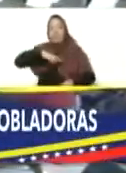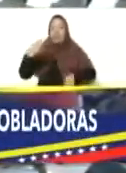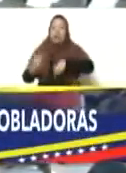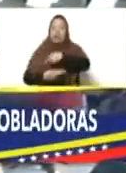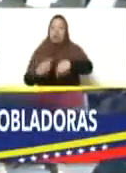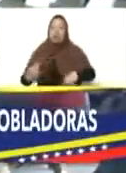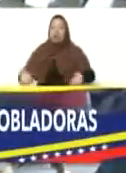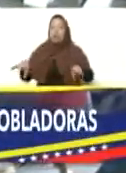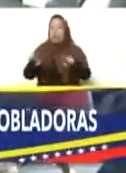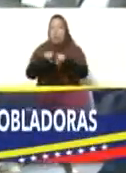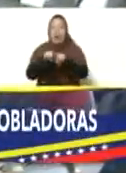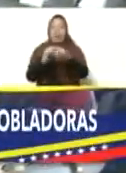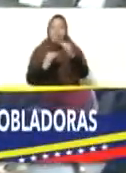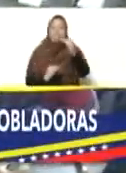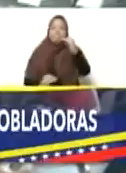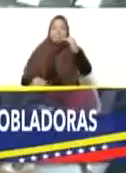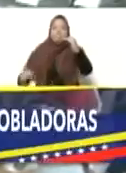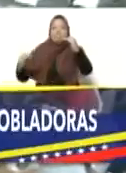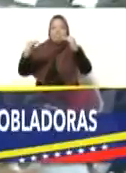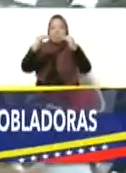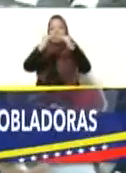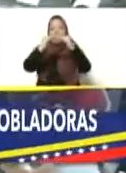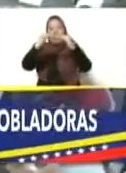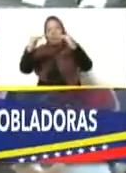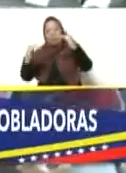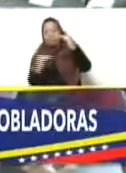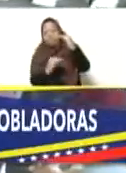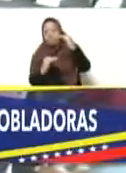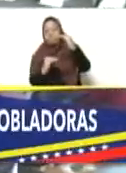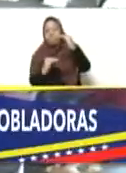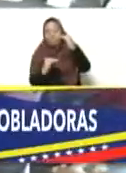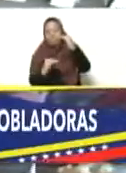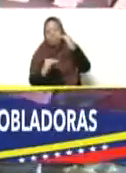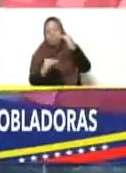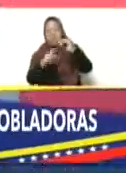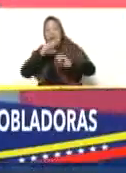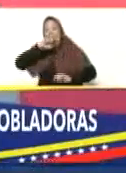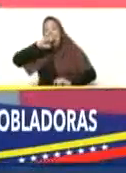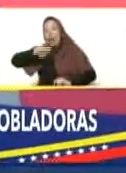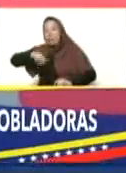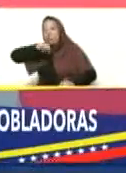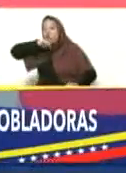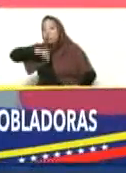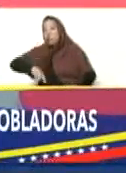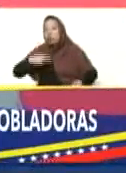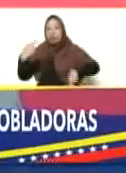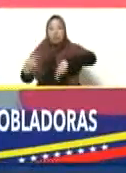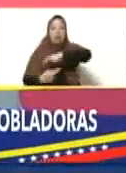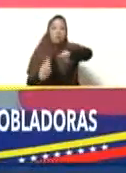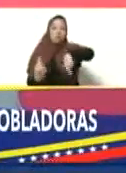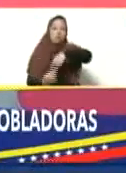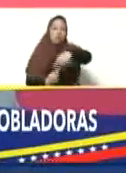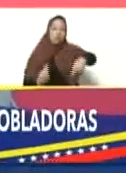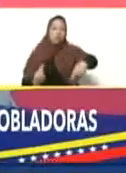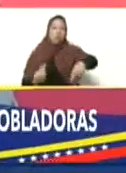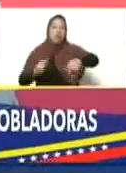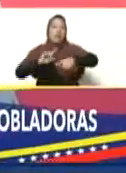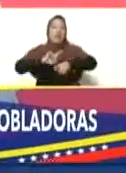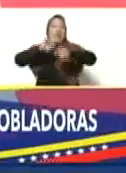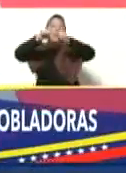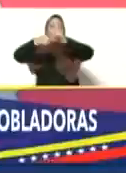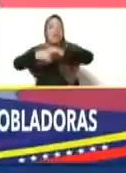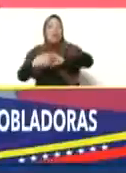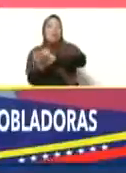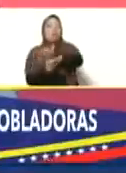desigualdad debemos ir a la fuente que genera la distorsión social